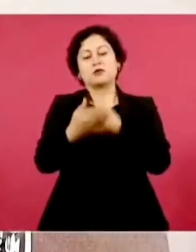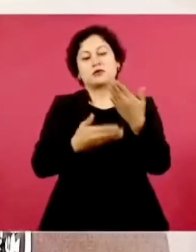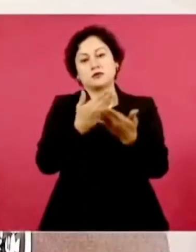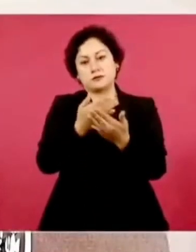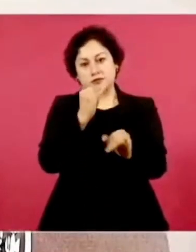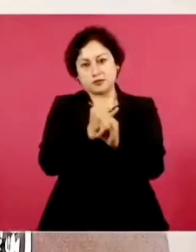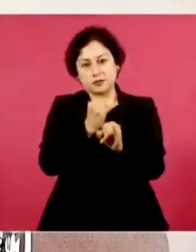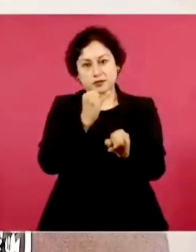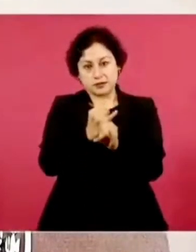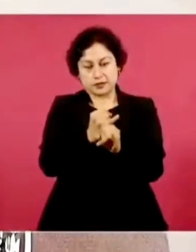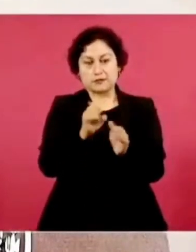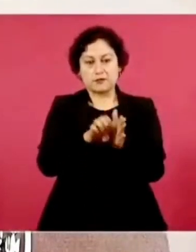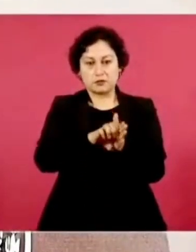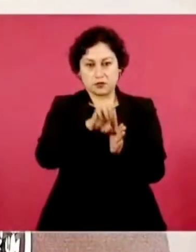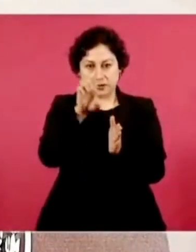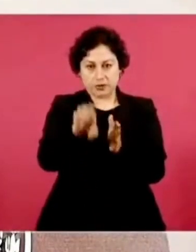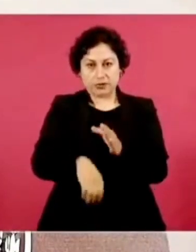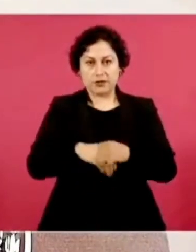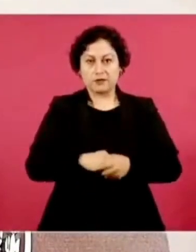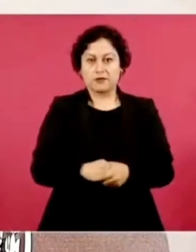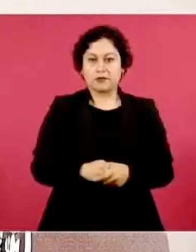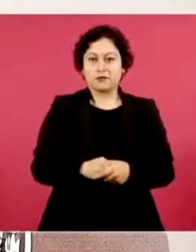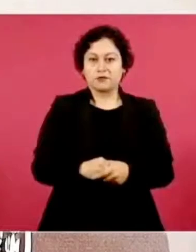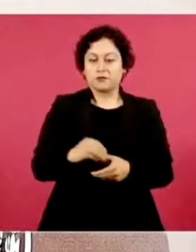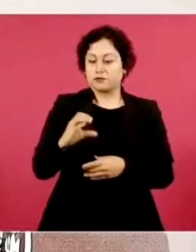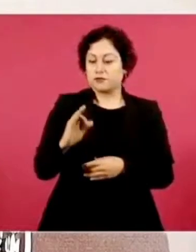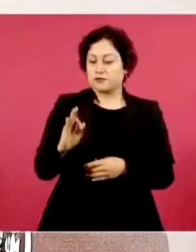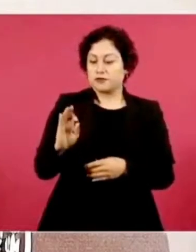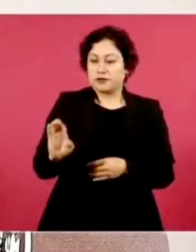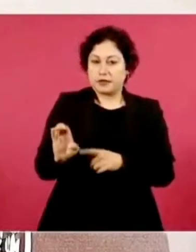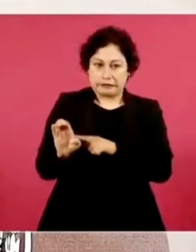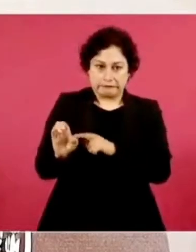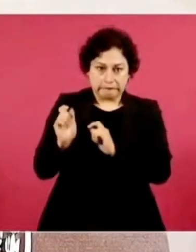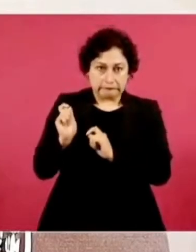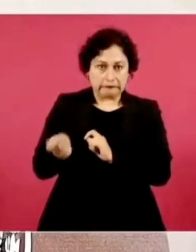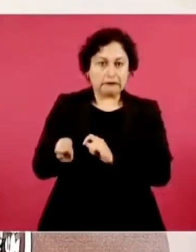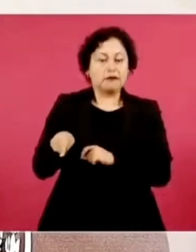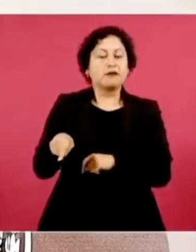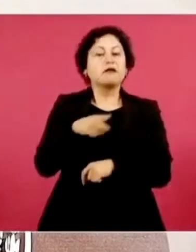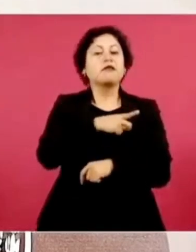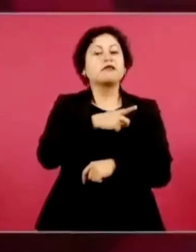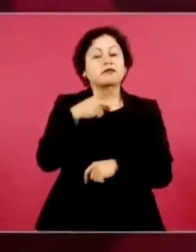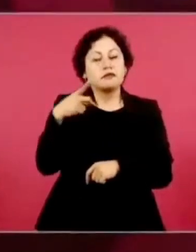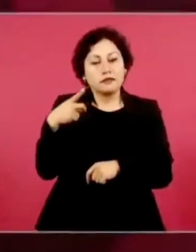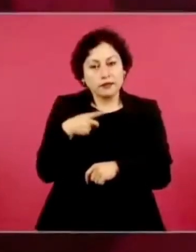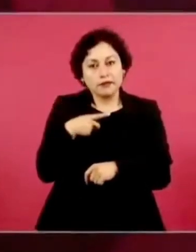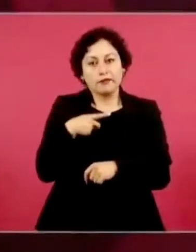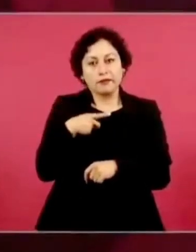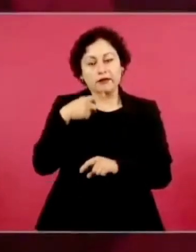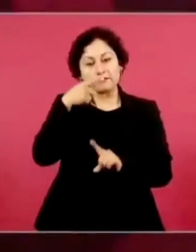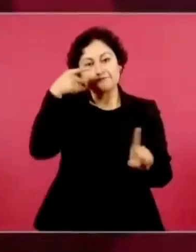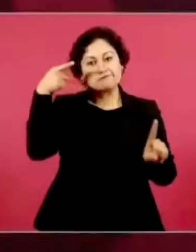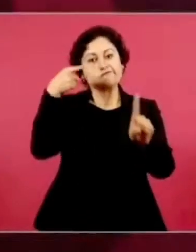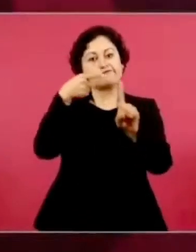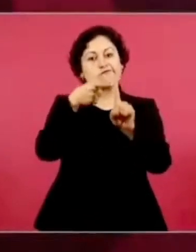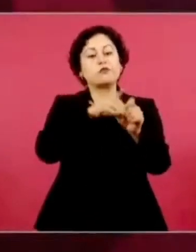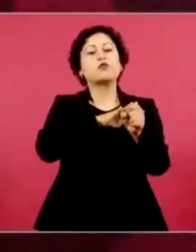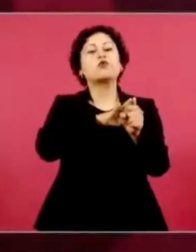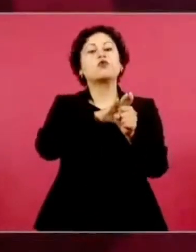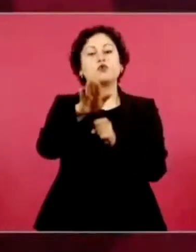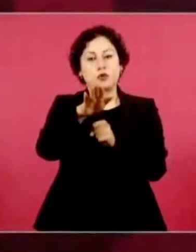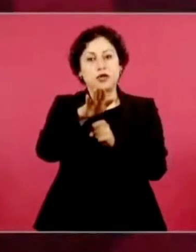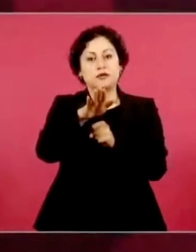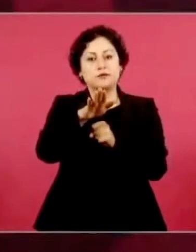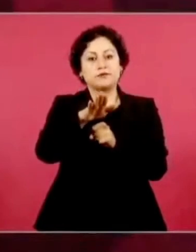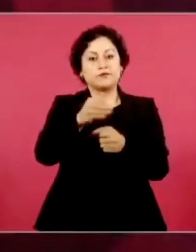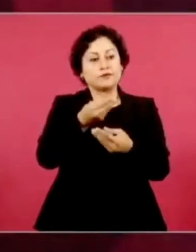la Comisión de Electricidad, de tener el objetivo de cumplir no solamente con el